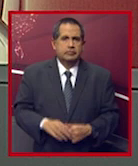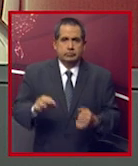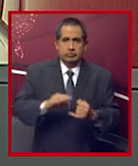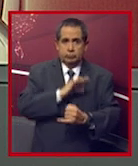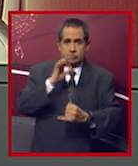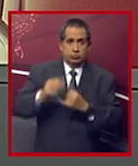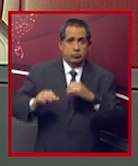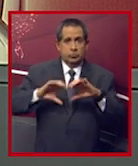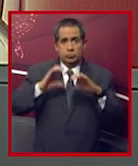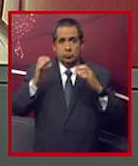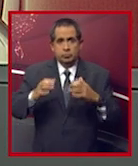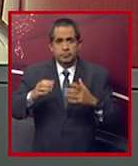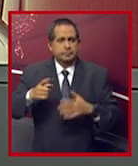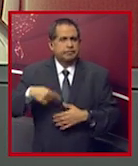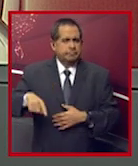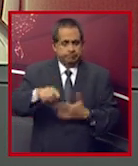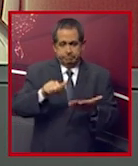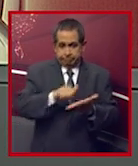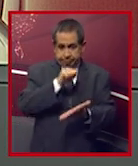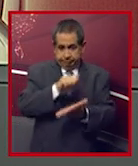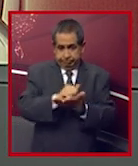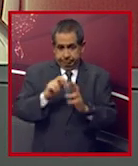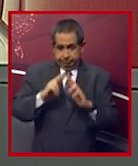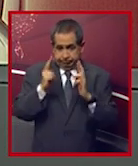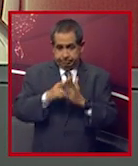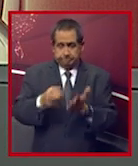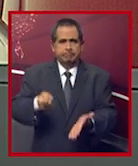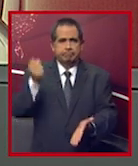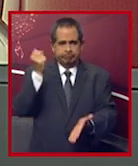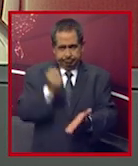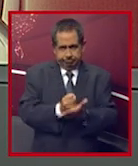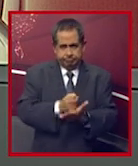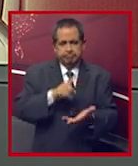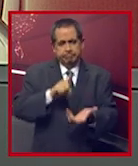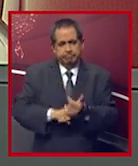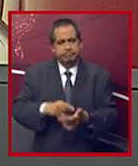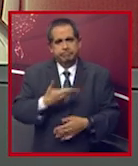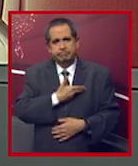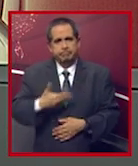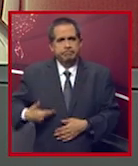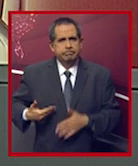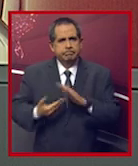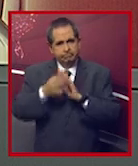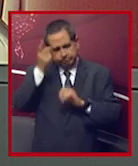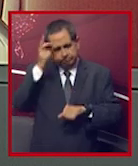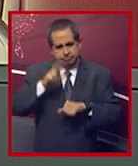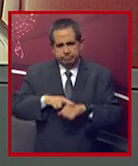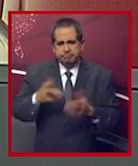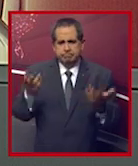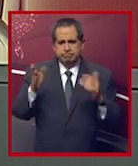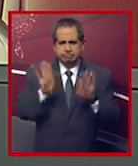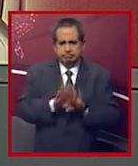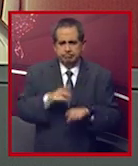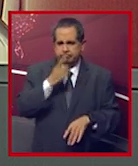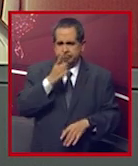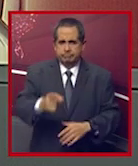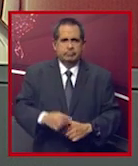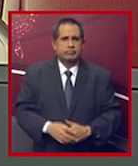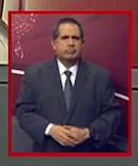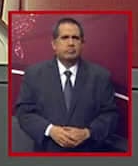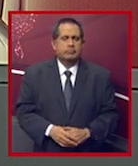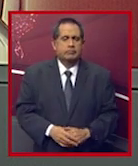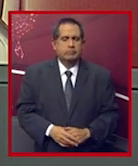Finalmente, el Pleno del Congreso General aprobó el acta de la sesión y el presidente de la mesa directiva levantó la misma.